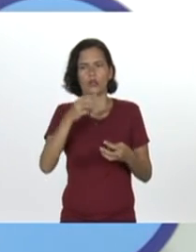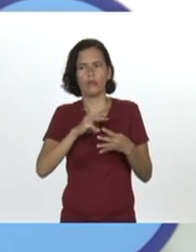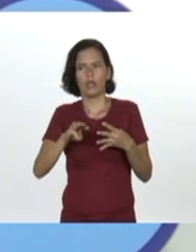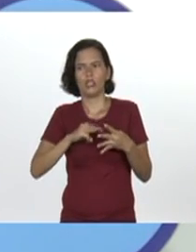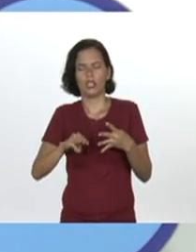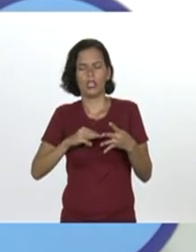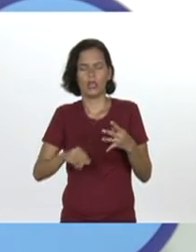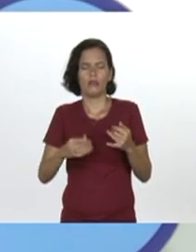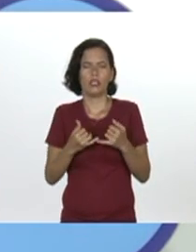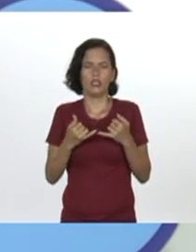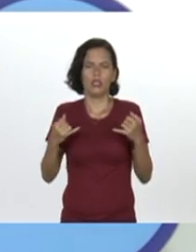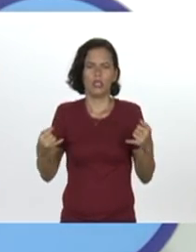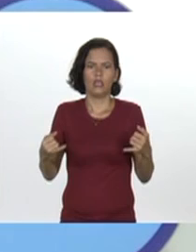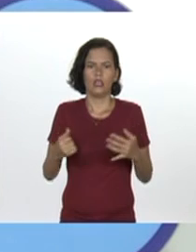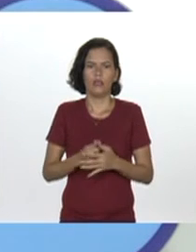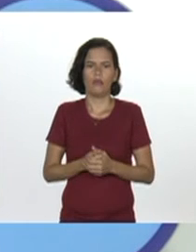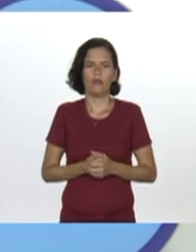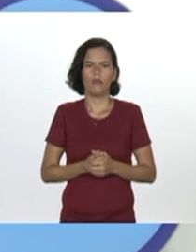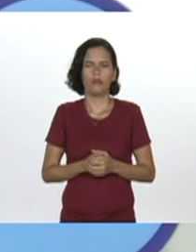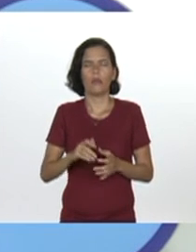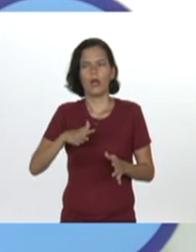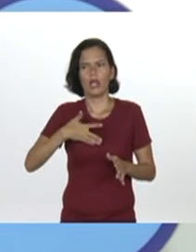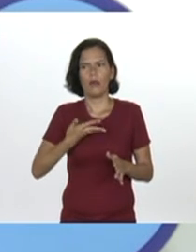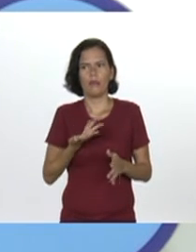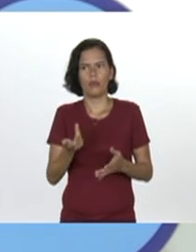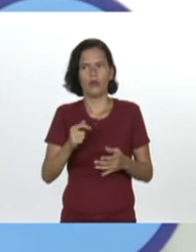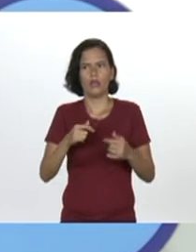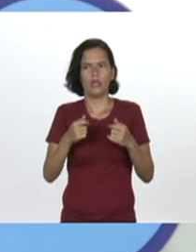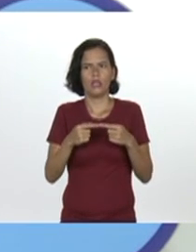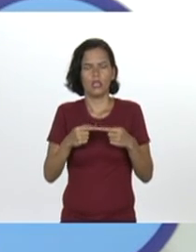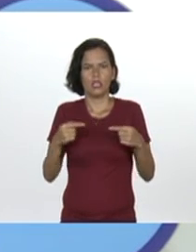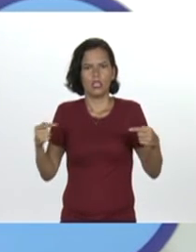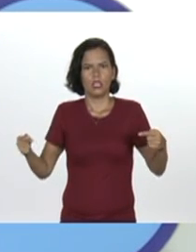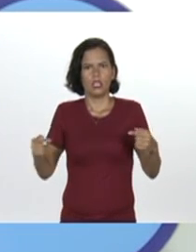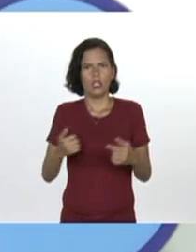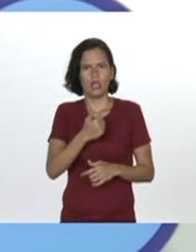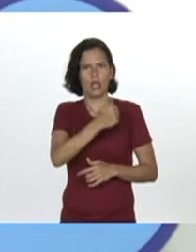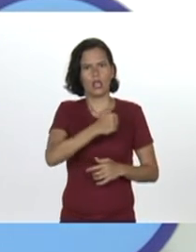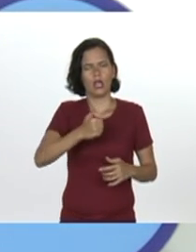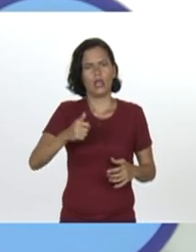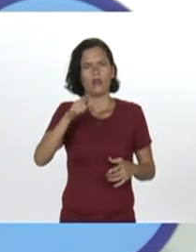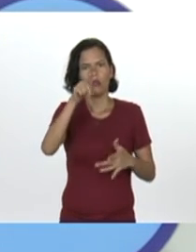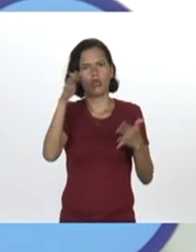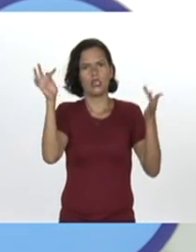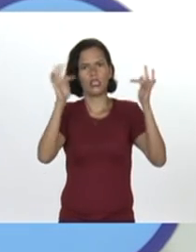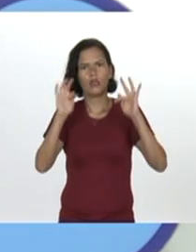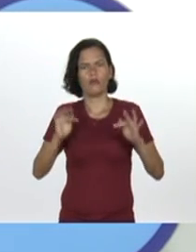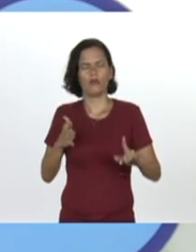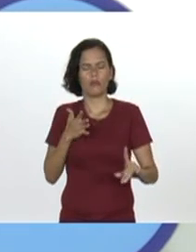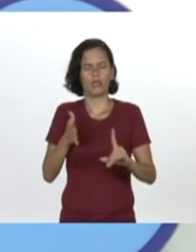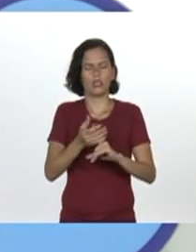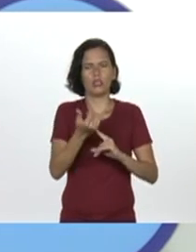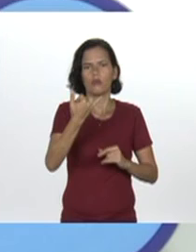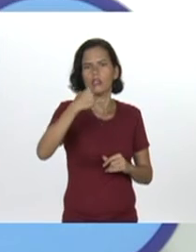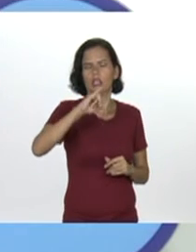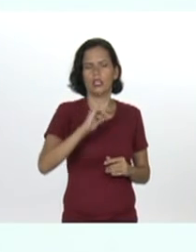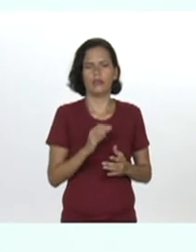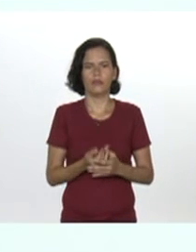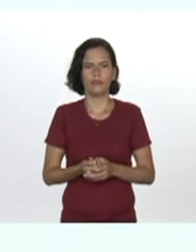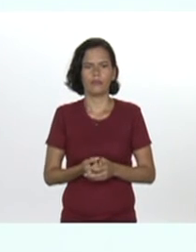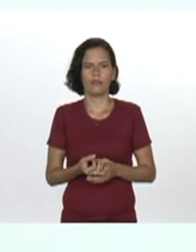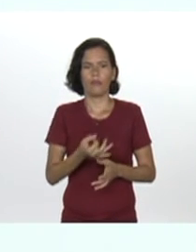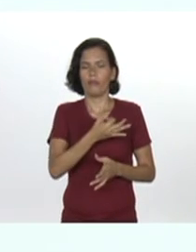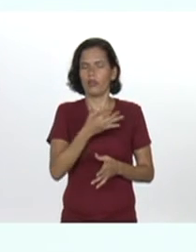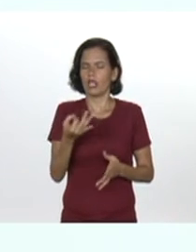materiales, bien sea pabilo, bien sea estambre, para poder delinear cada una de esas formas que se encuentran allí.